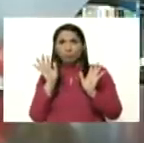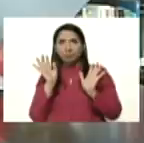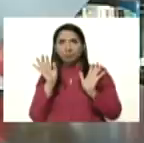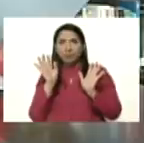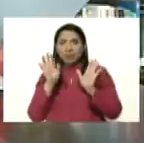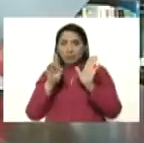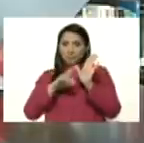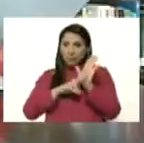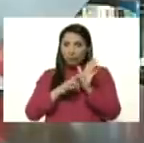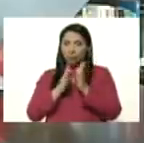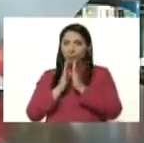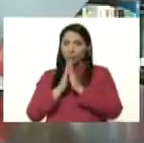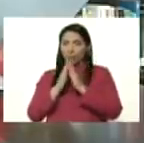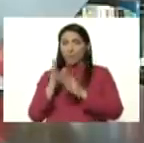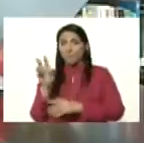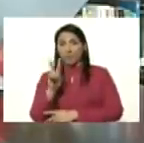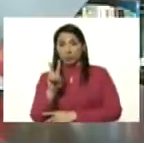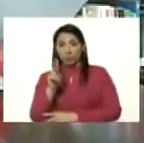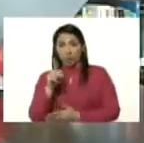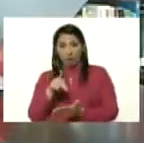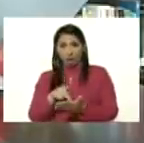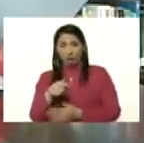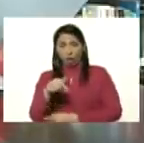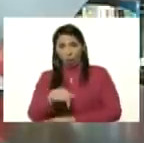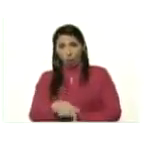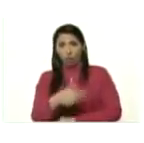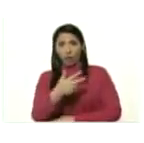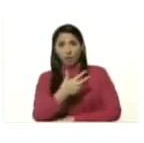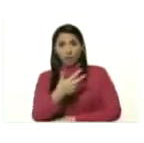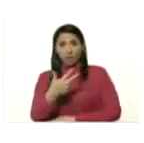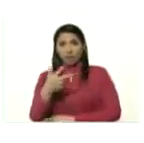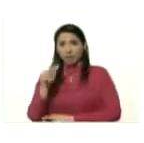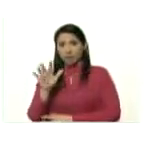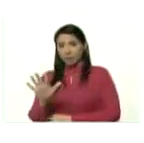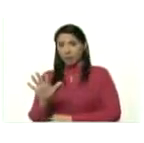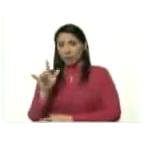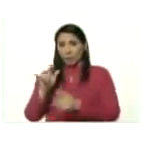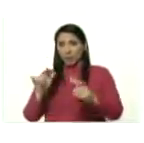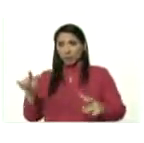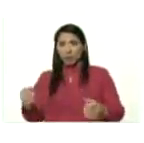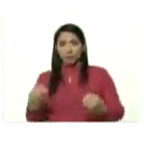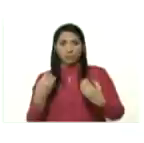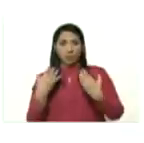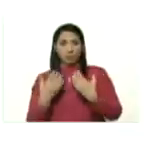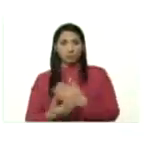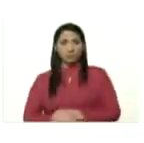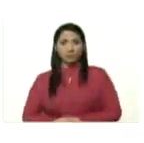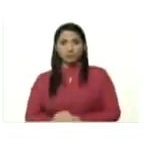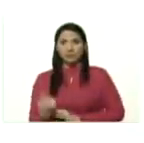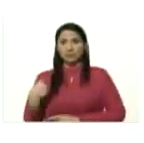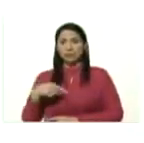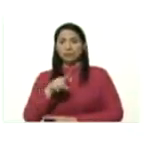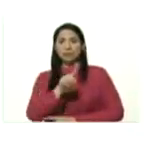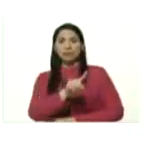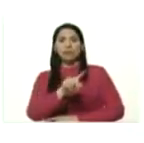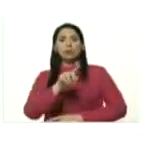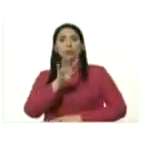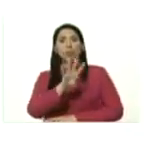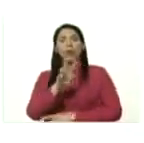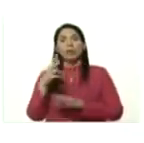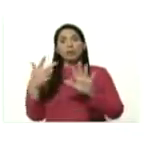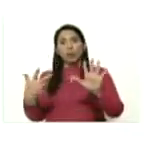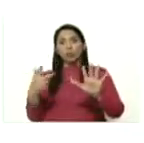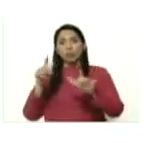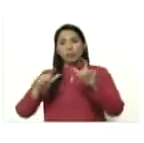Repito. Venezuela llega hoy a 335 casos, tenemos 148 casos